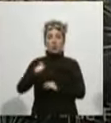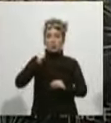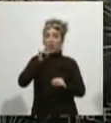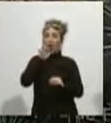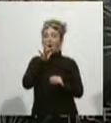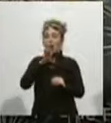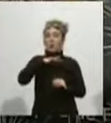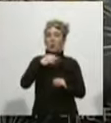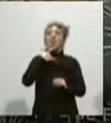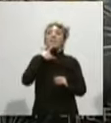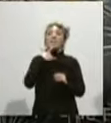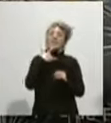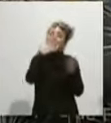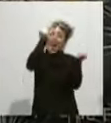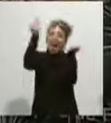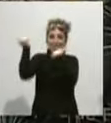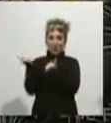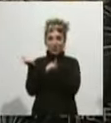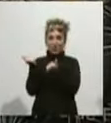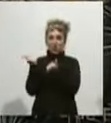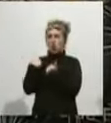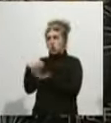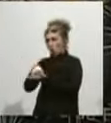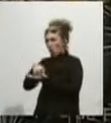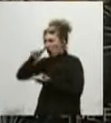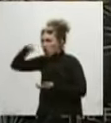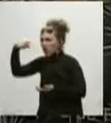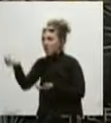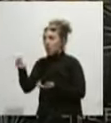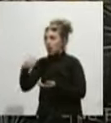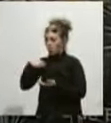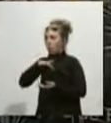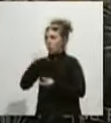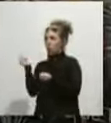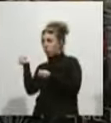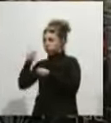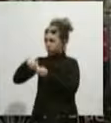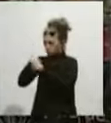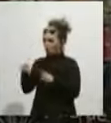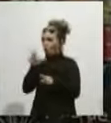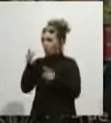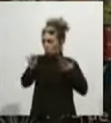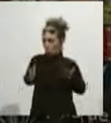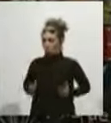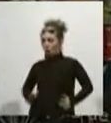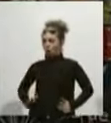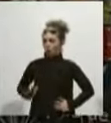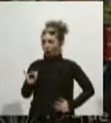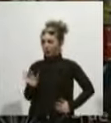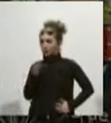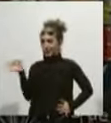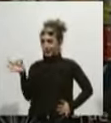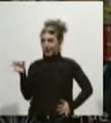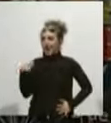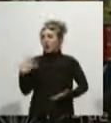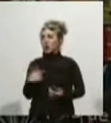año 2012, claro. Yo tengo una duda, porque yo para el próximo año me veo con posibilidad de participar. Porque yo tengo cuerpo para eso y para más, ¿no? Y entonces me